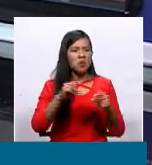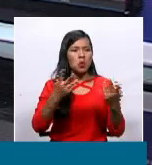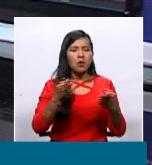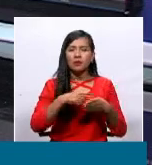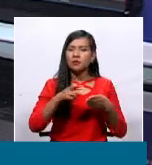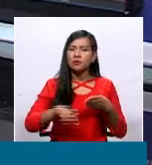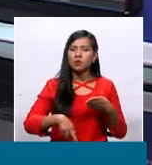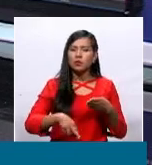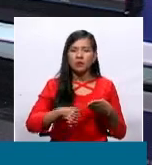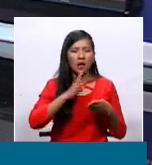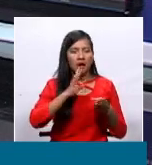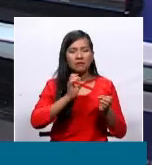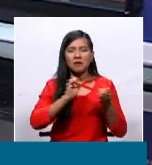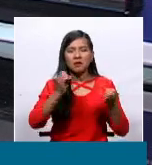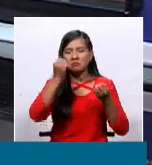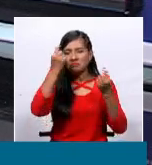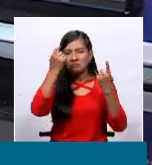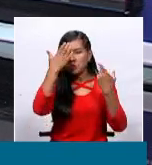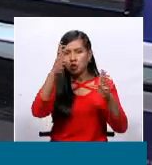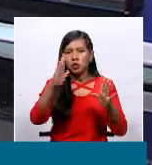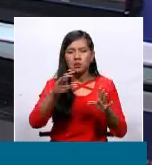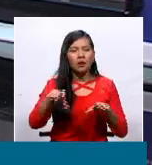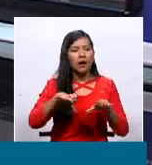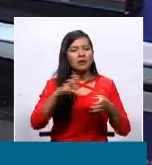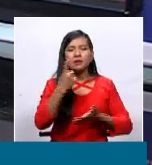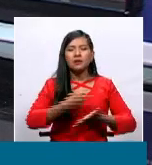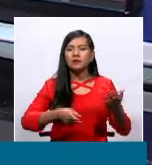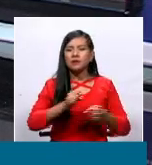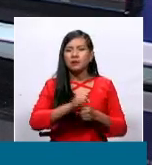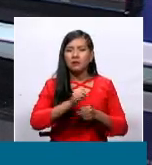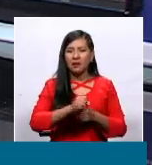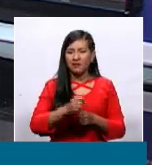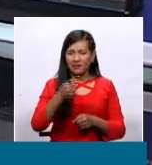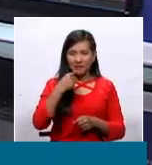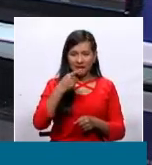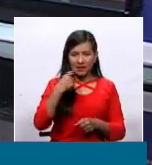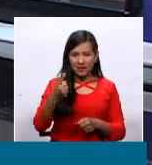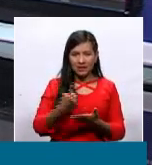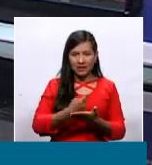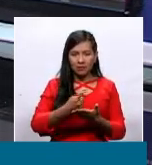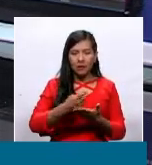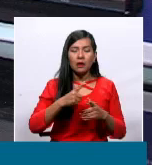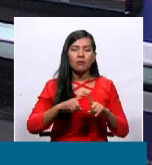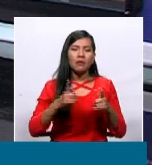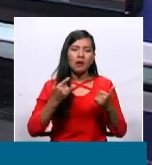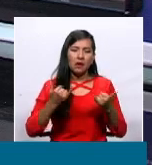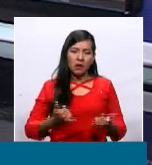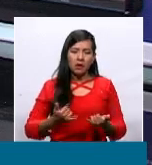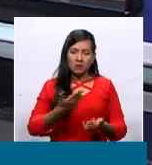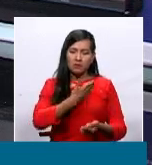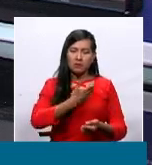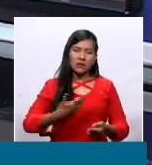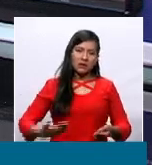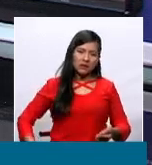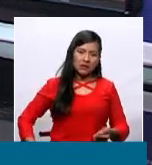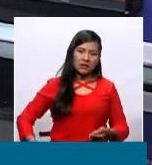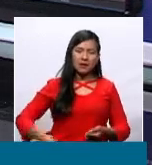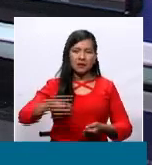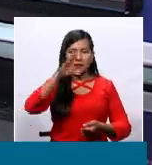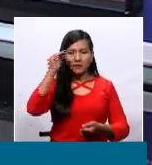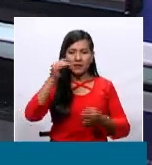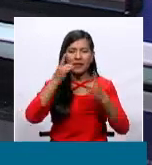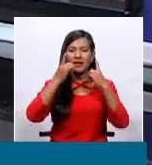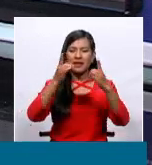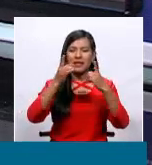resultados, no hay, digamos, acciones concretas desde la gestión. Y el discurso del presidente, pues en más de dos horas, creo que nos